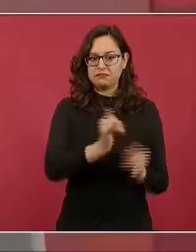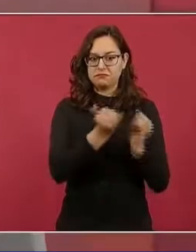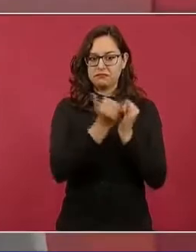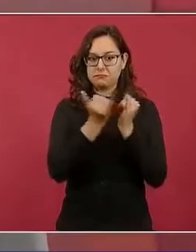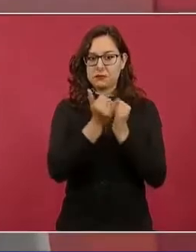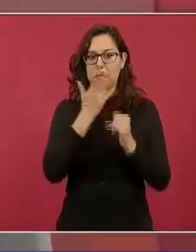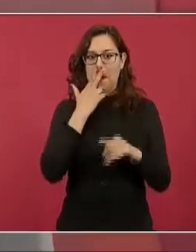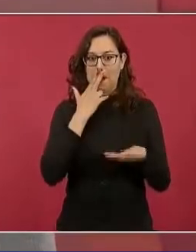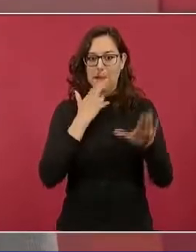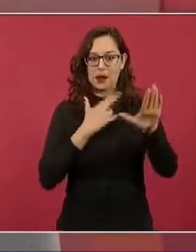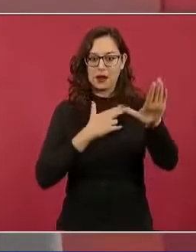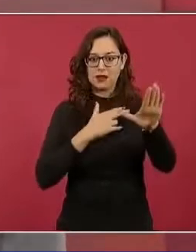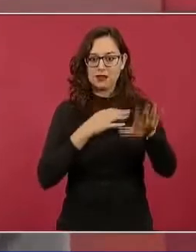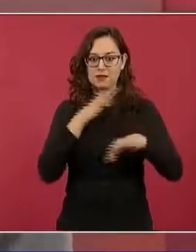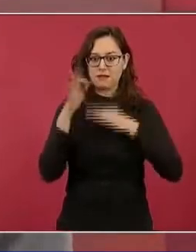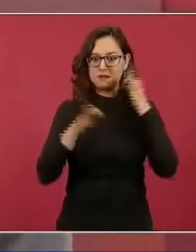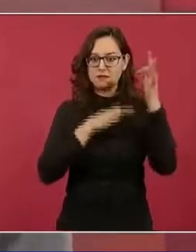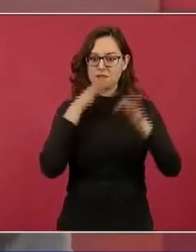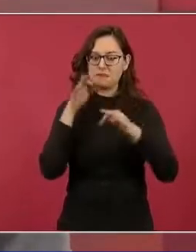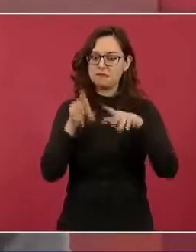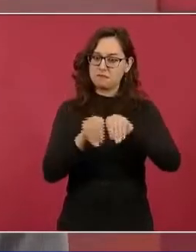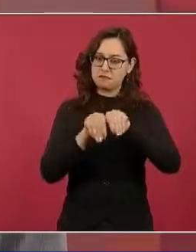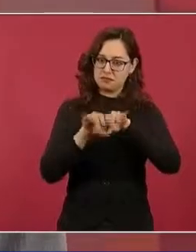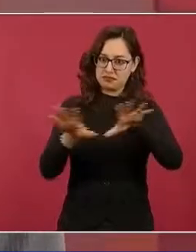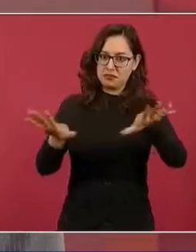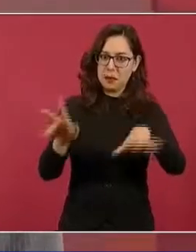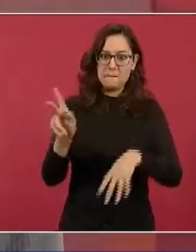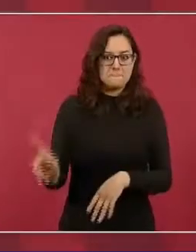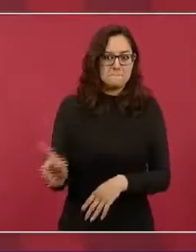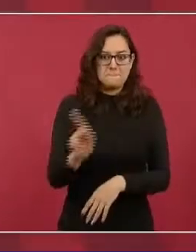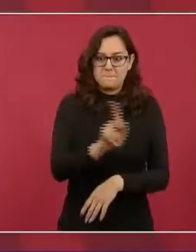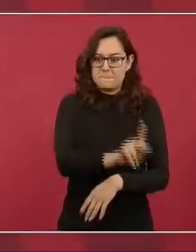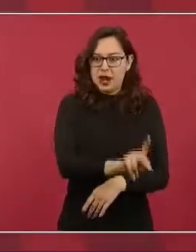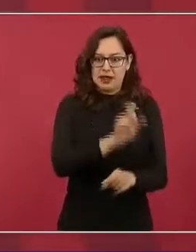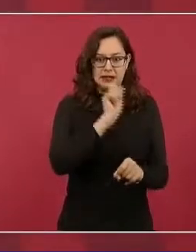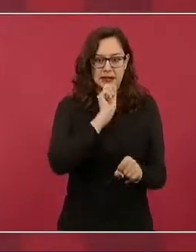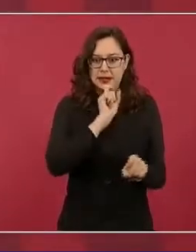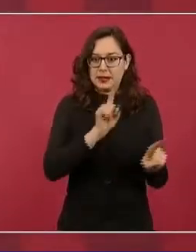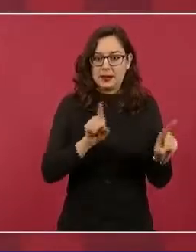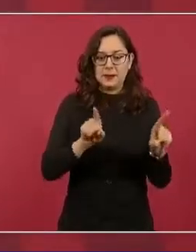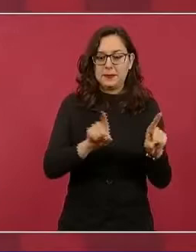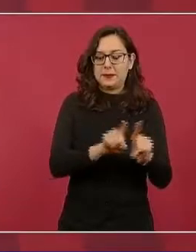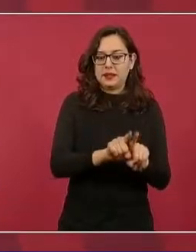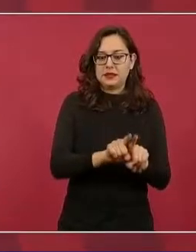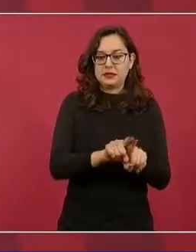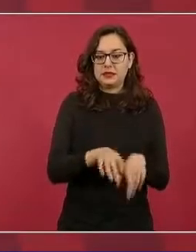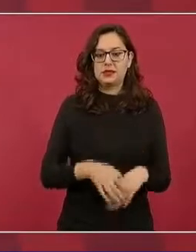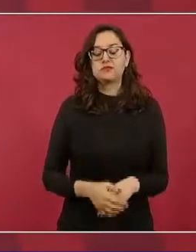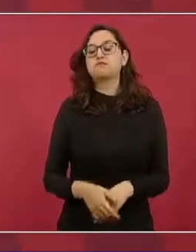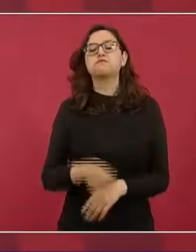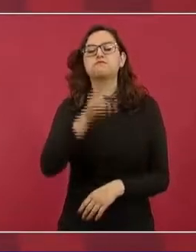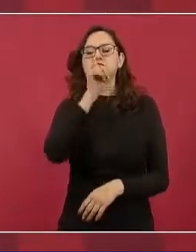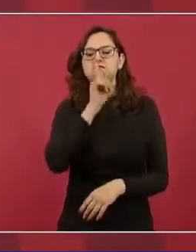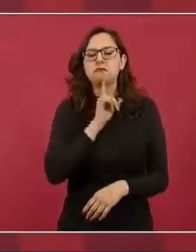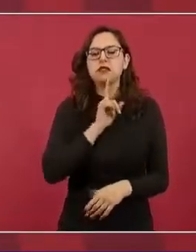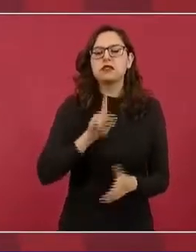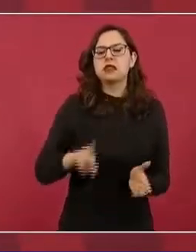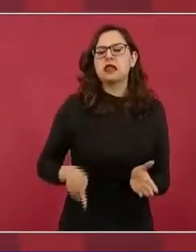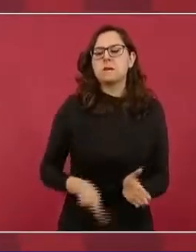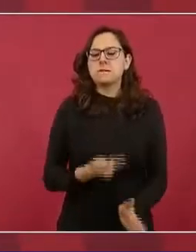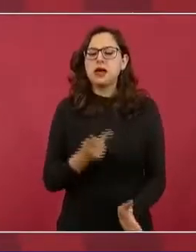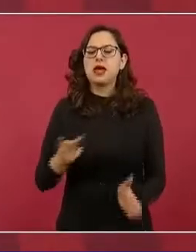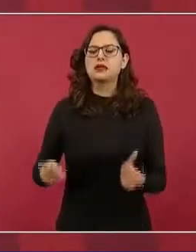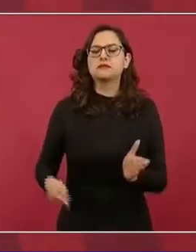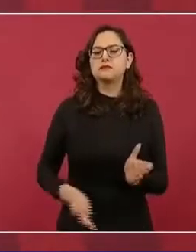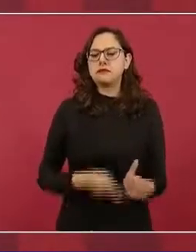o de su propaganda manejada por Goebbels. Una mentira que se repite muchas